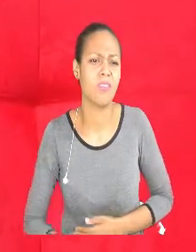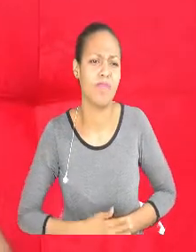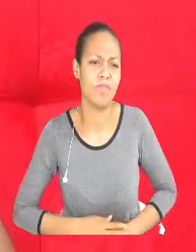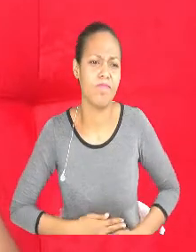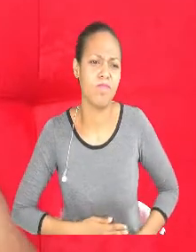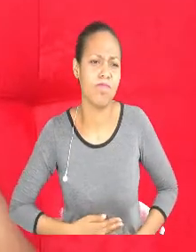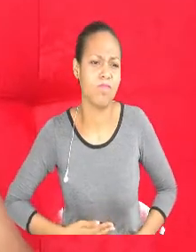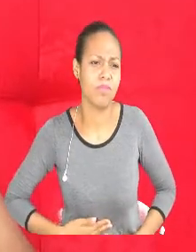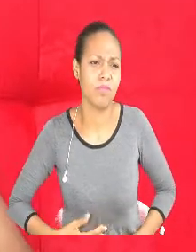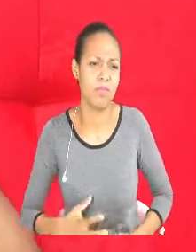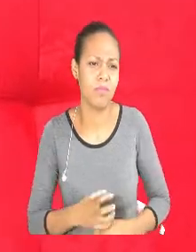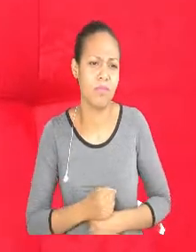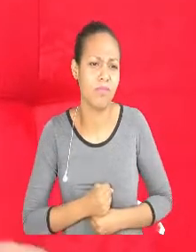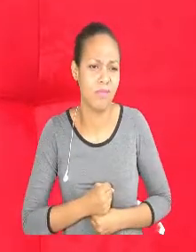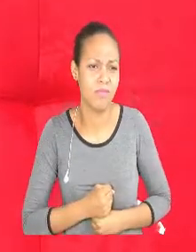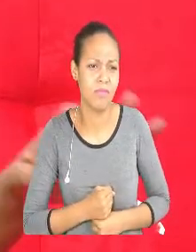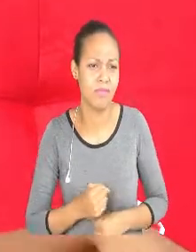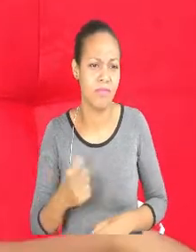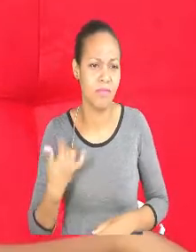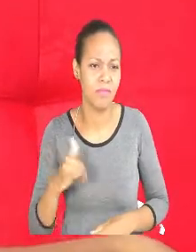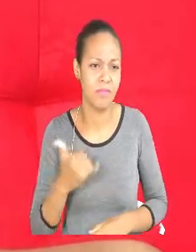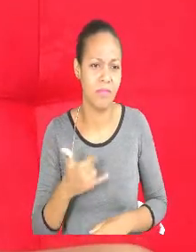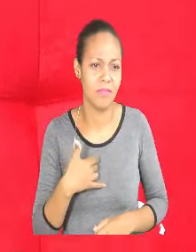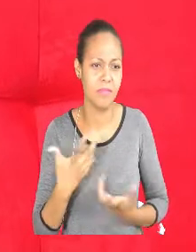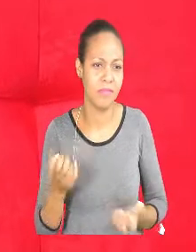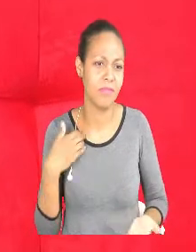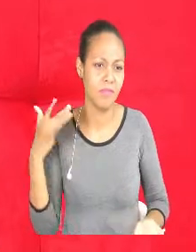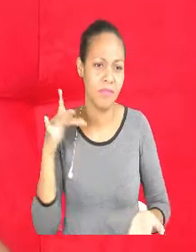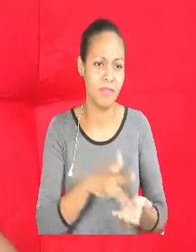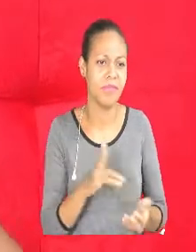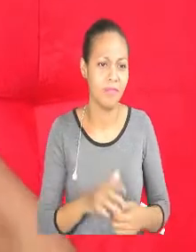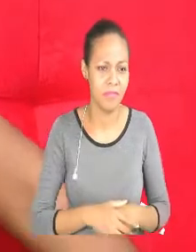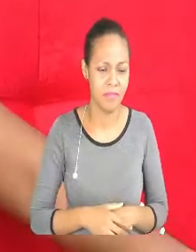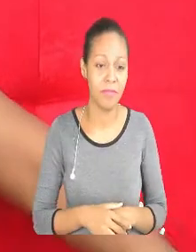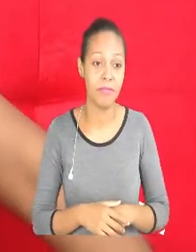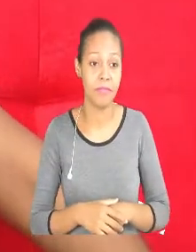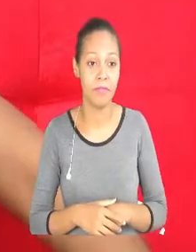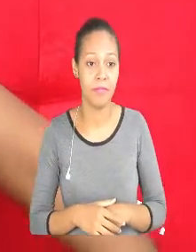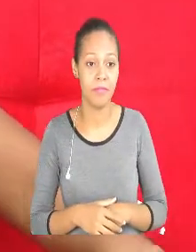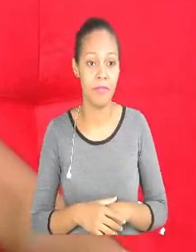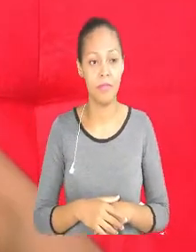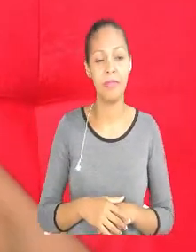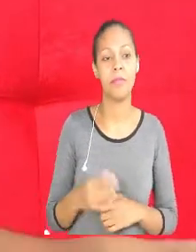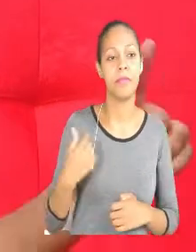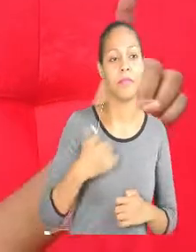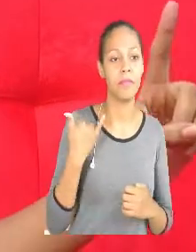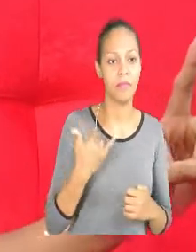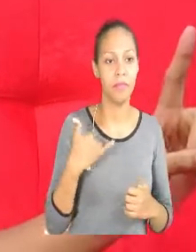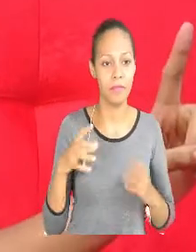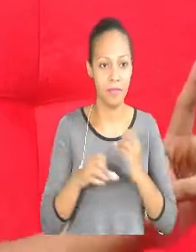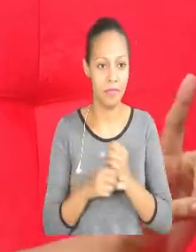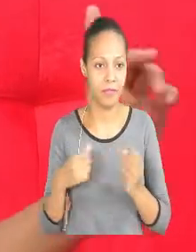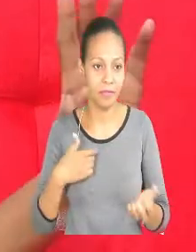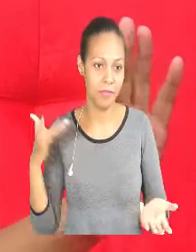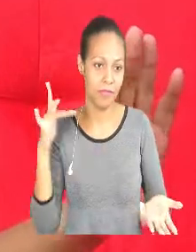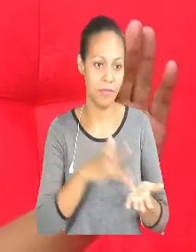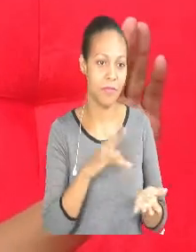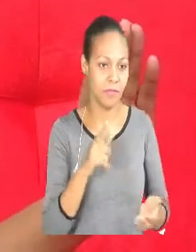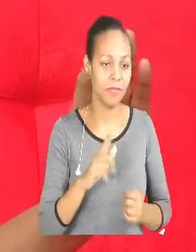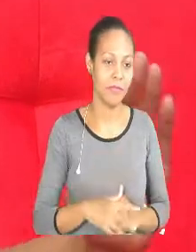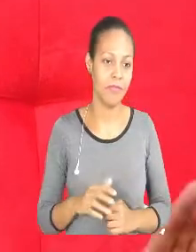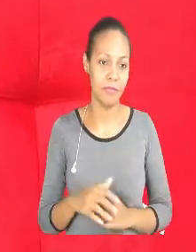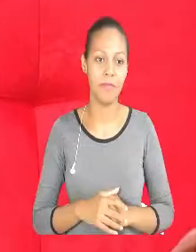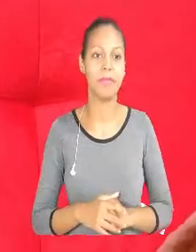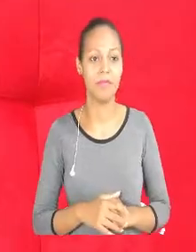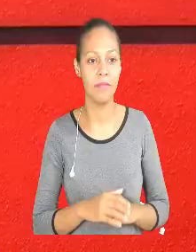dar un hambre tremendo. No, ya me dieron ganas de ir a probar ese sándwich, claro, tengo que ir. Sí, esta misma noche voy para allá, para la Iguana Casa Cultural. Perfecto. A probar el